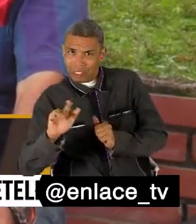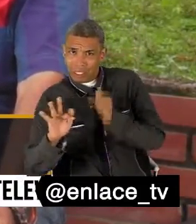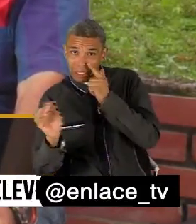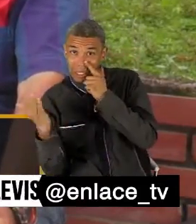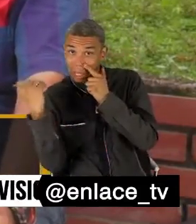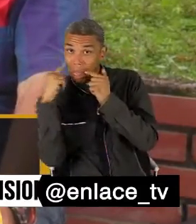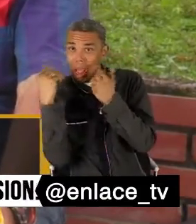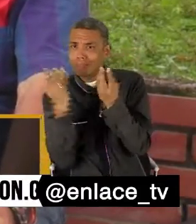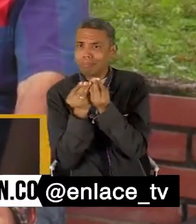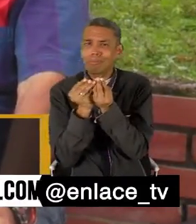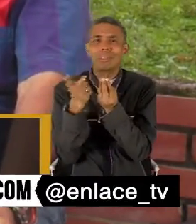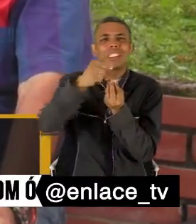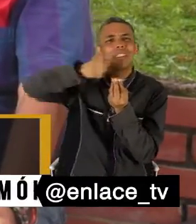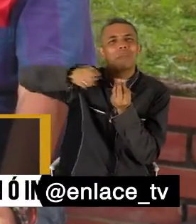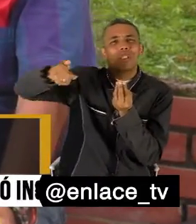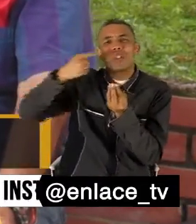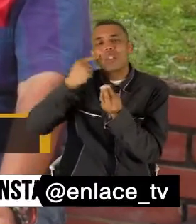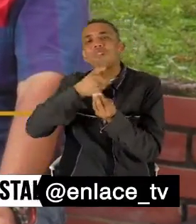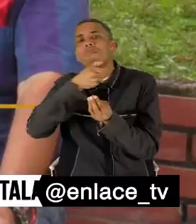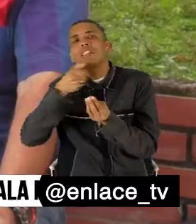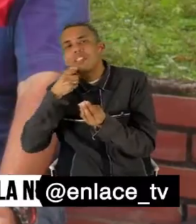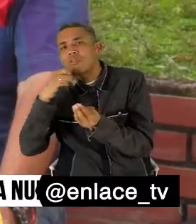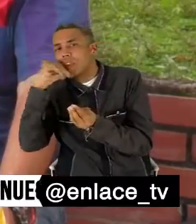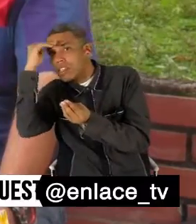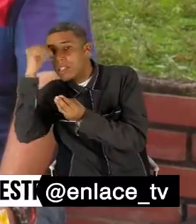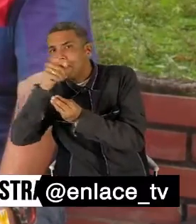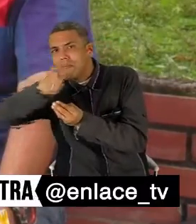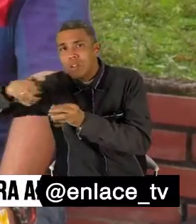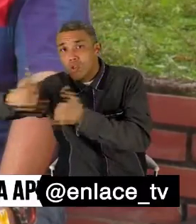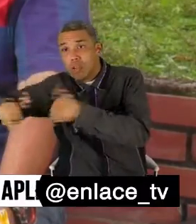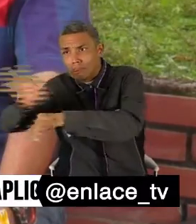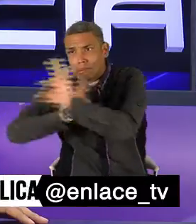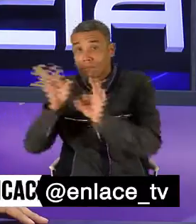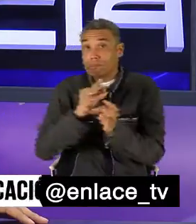y reforzaba, y yo me gané los campeonatos con ellos y todas esas cosas.